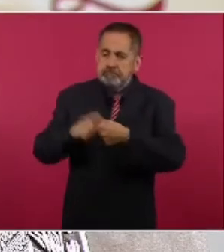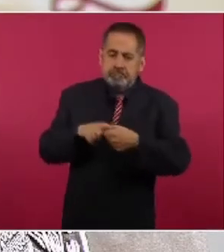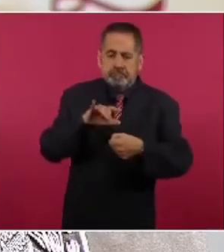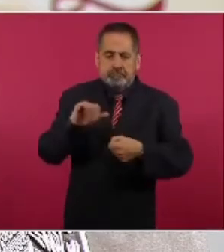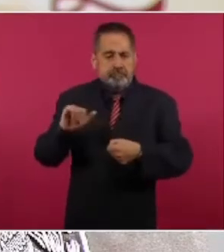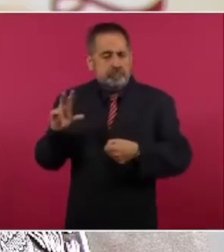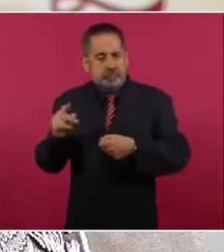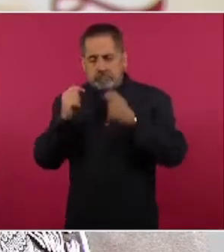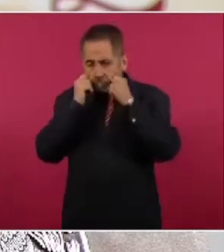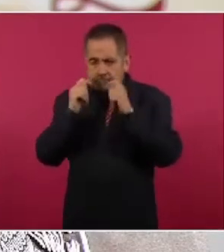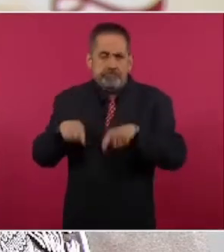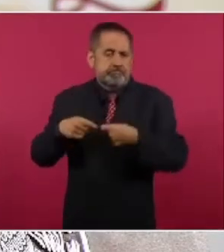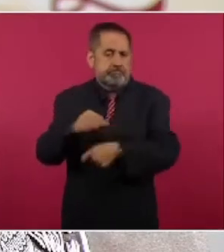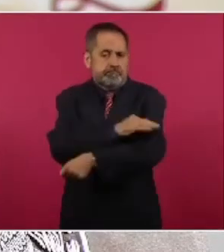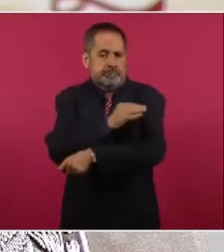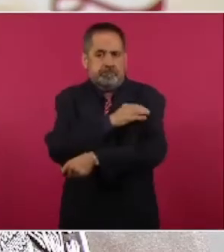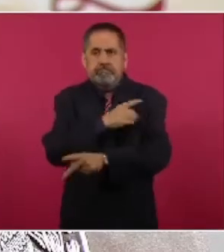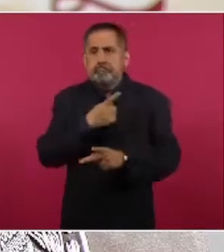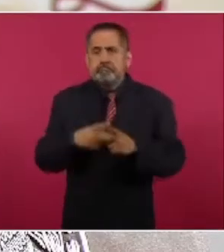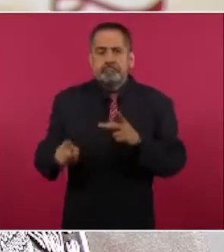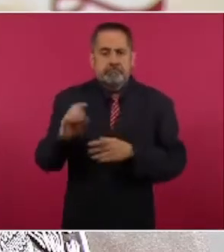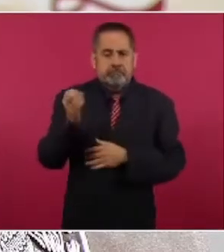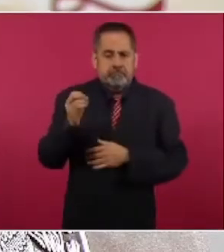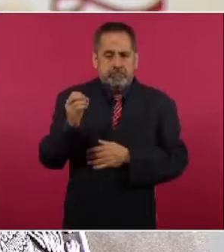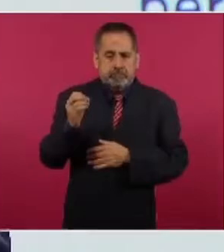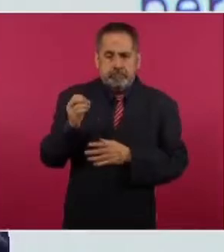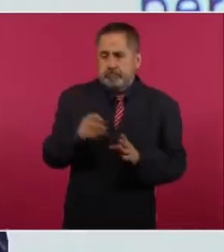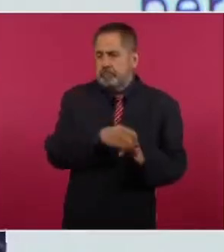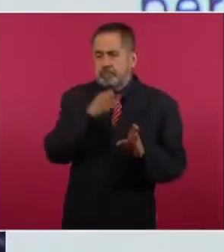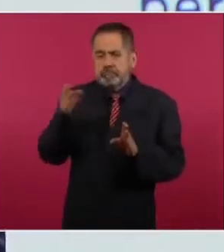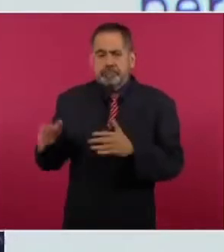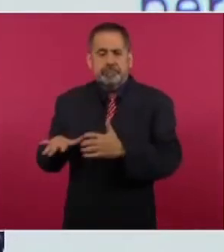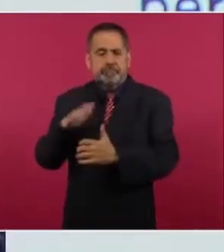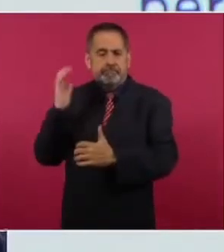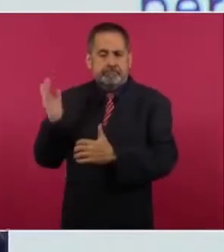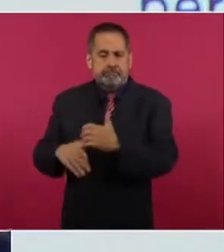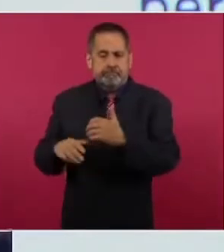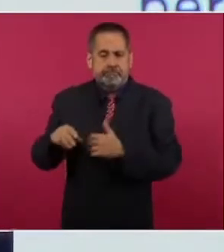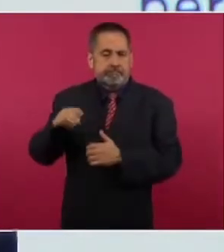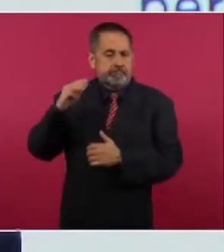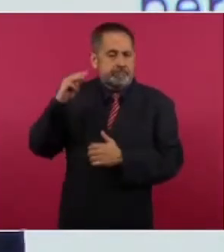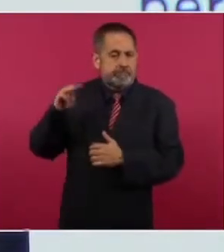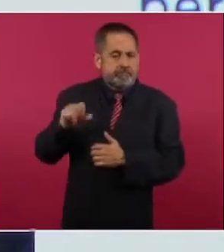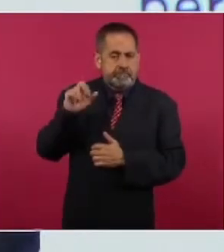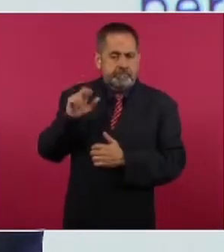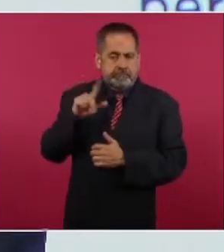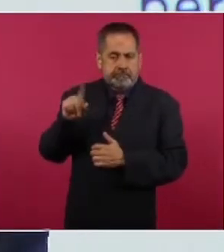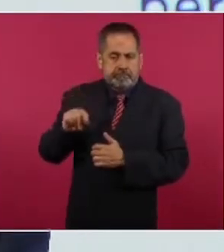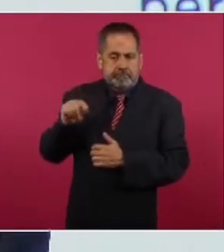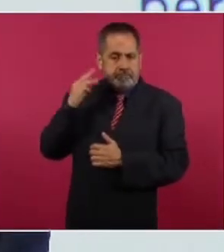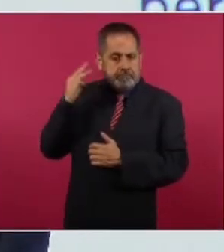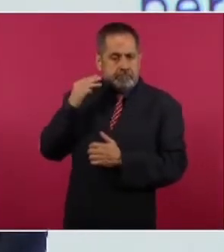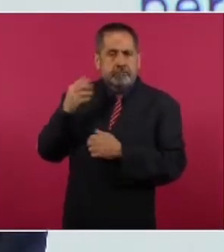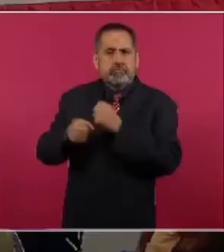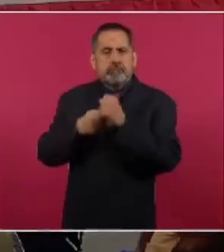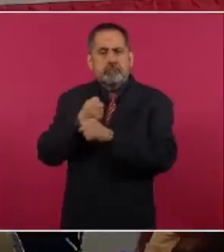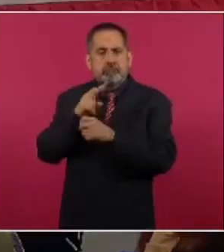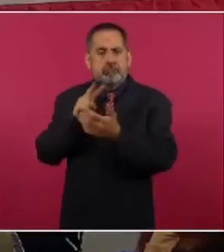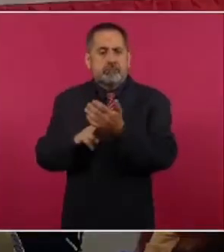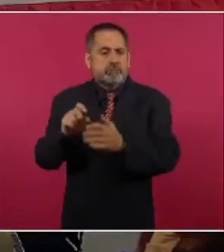Y esto iniciará en octubre y concluirá en marzo, a finales de marzo del